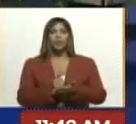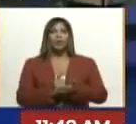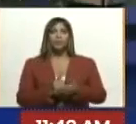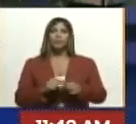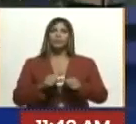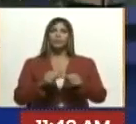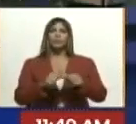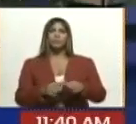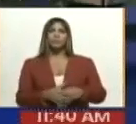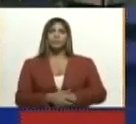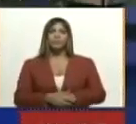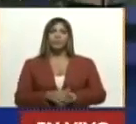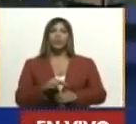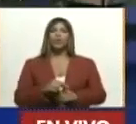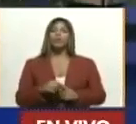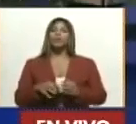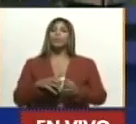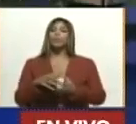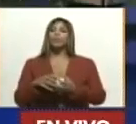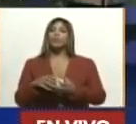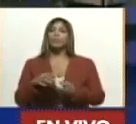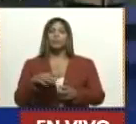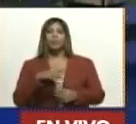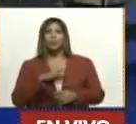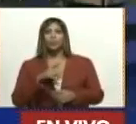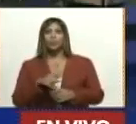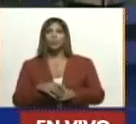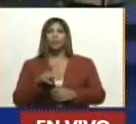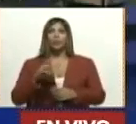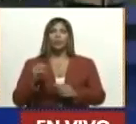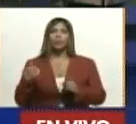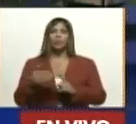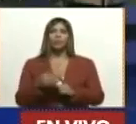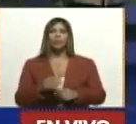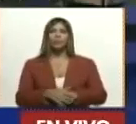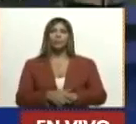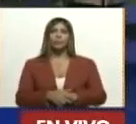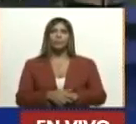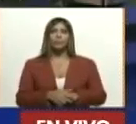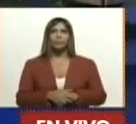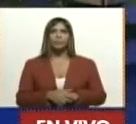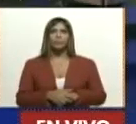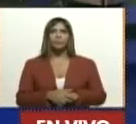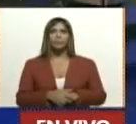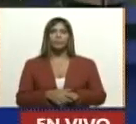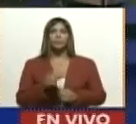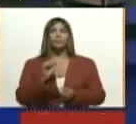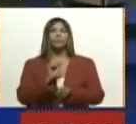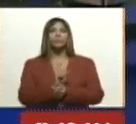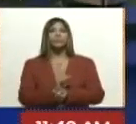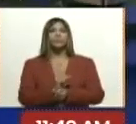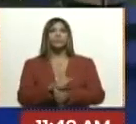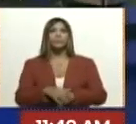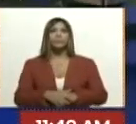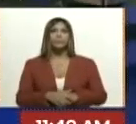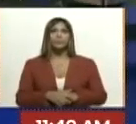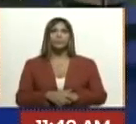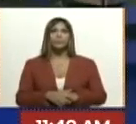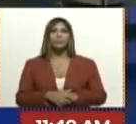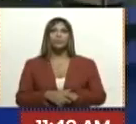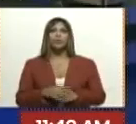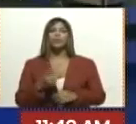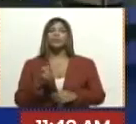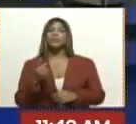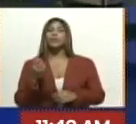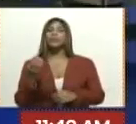seguir enfrentando este flagelo inmoral que es el Laufer. Esta llamada es de una prisión federal. Harían falta